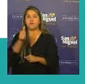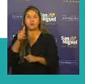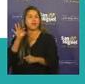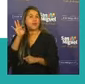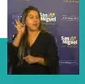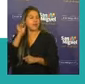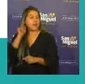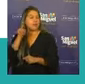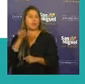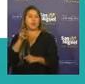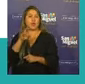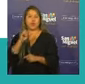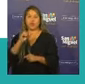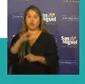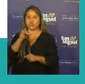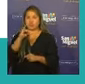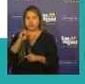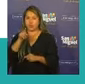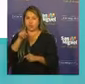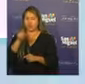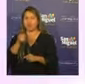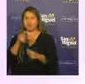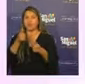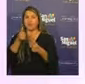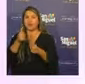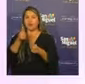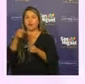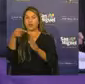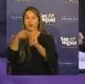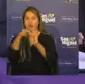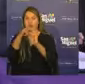nuestra casa San Miguel, te abrazo.